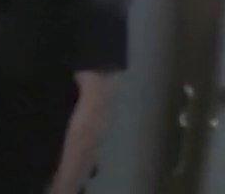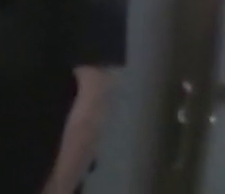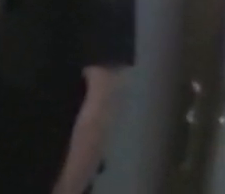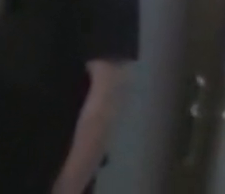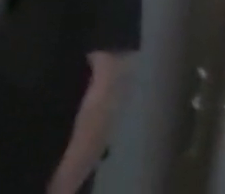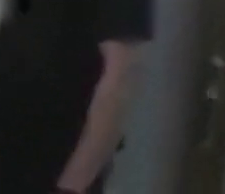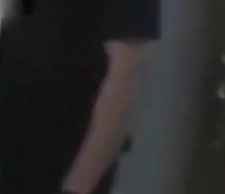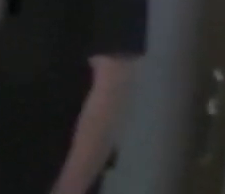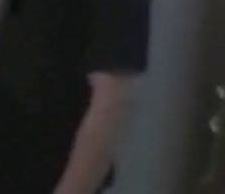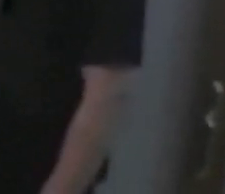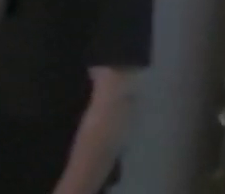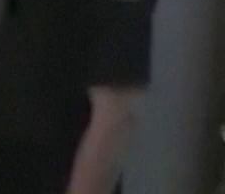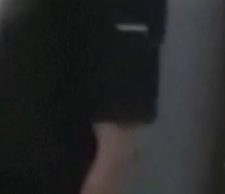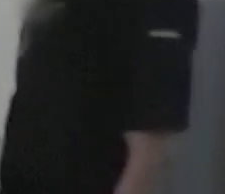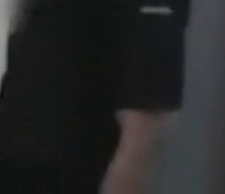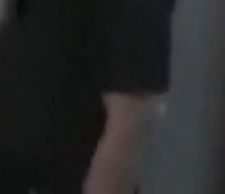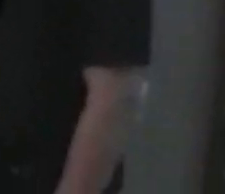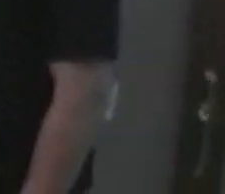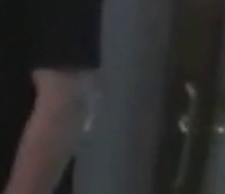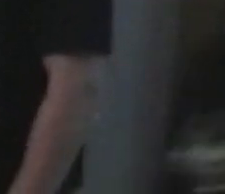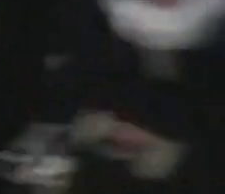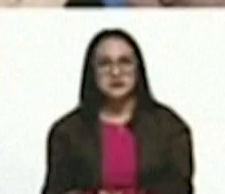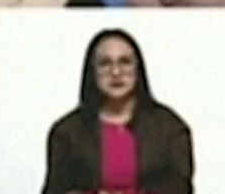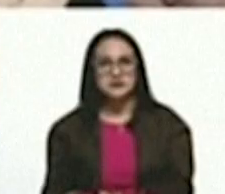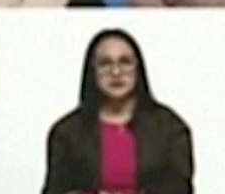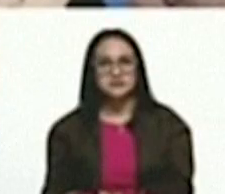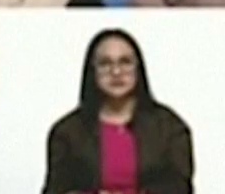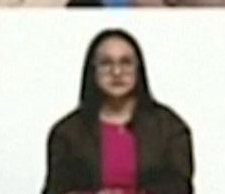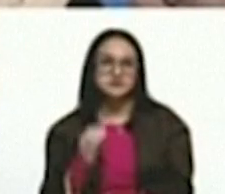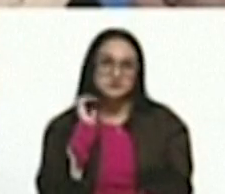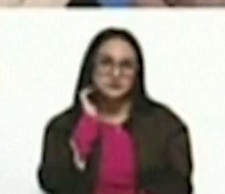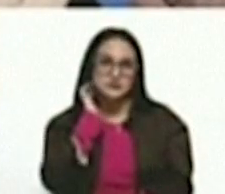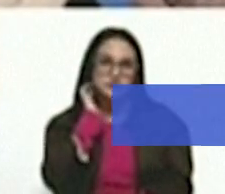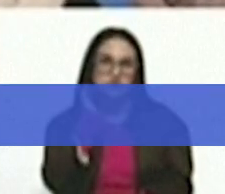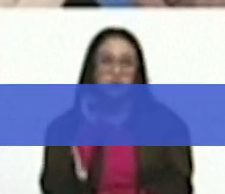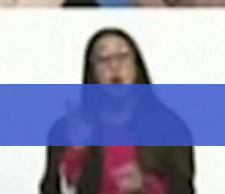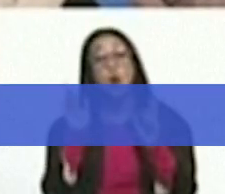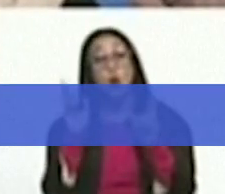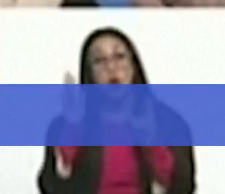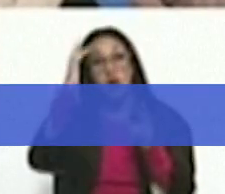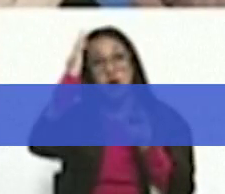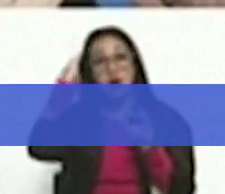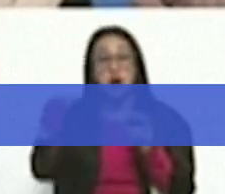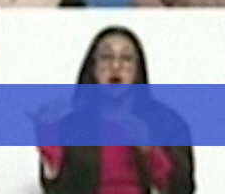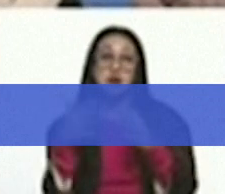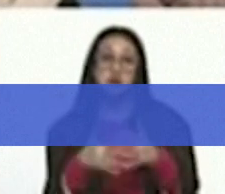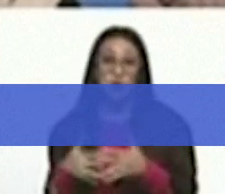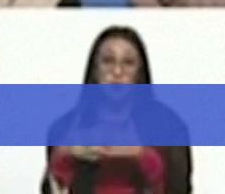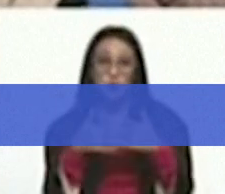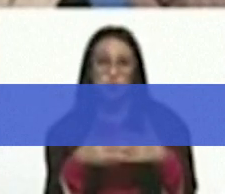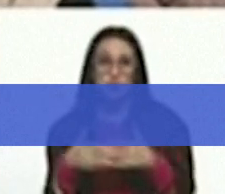al que recurrió el pollo para evitar su extradición que Estados Unidos